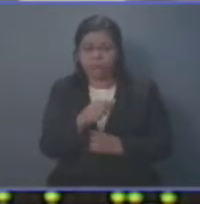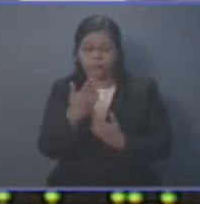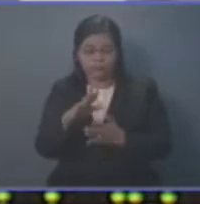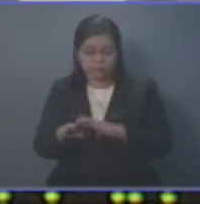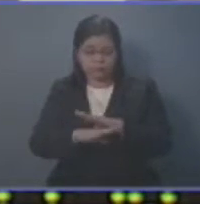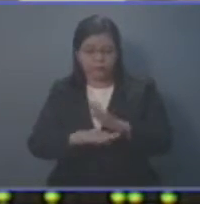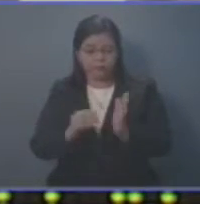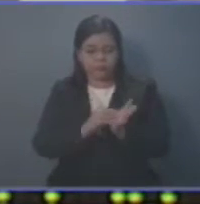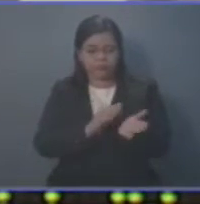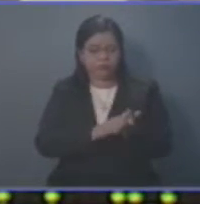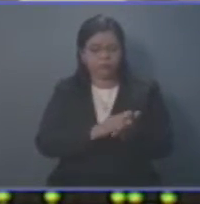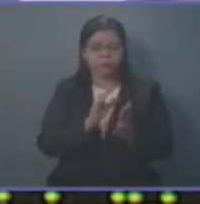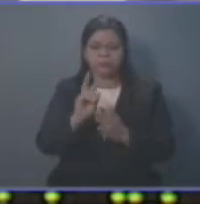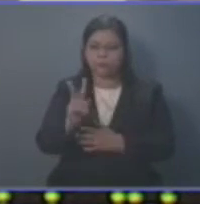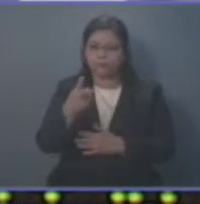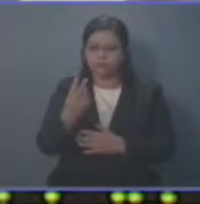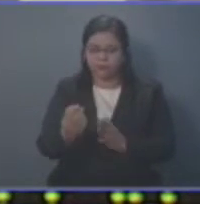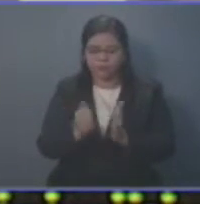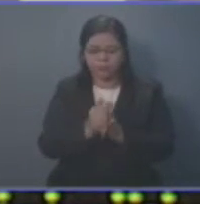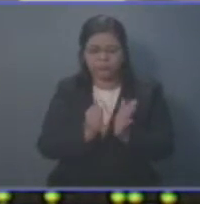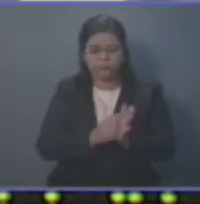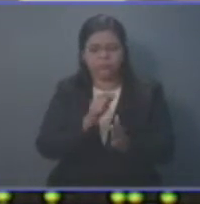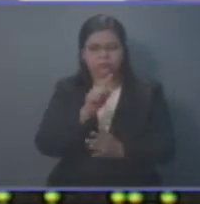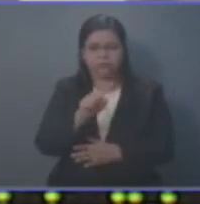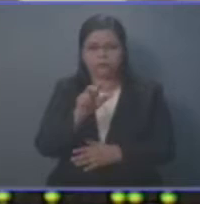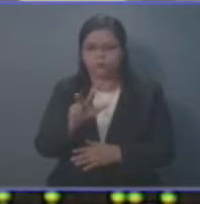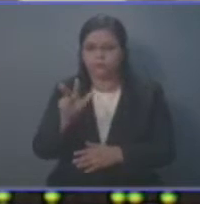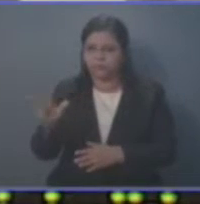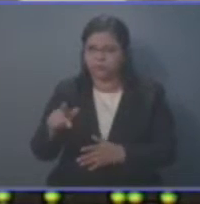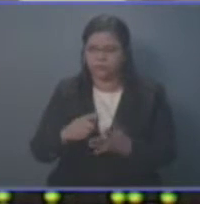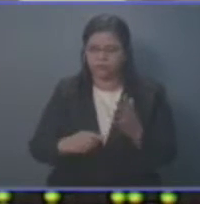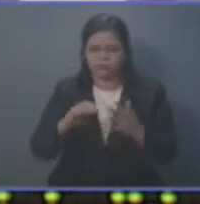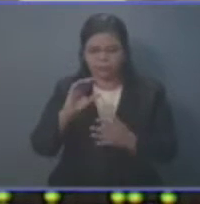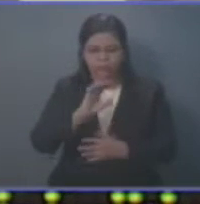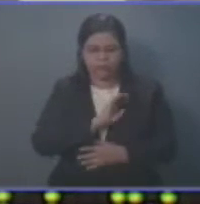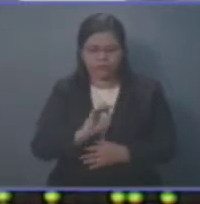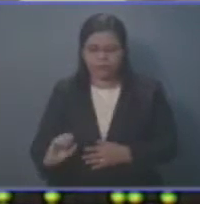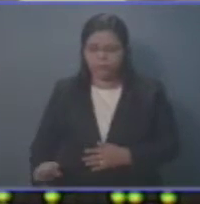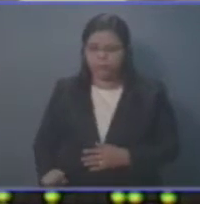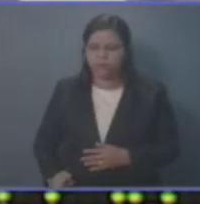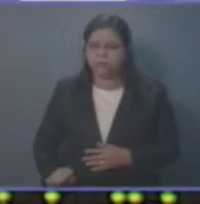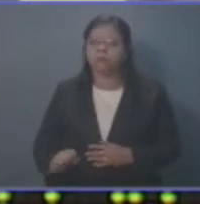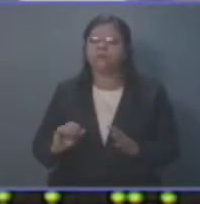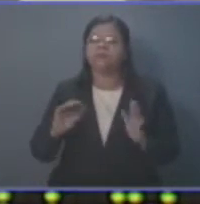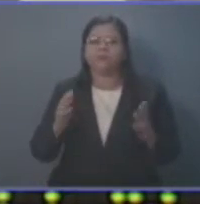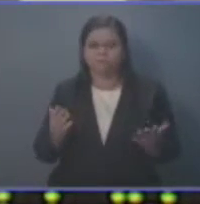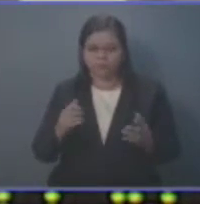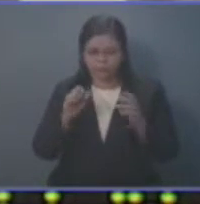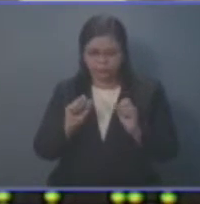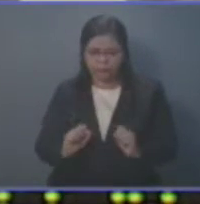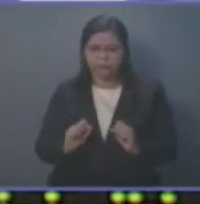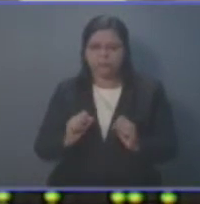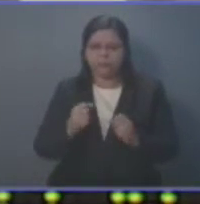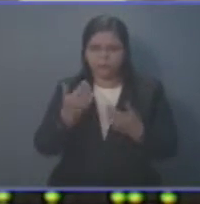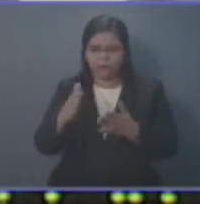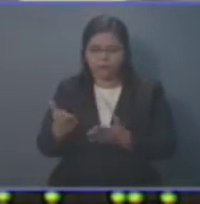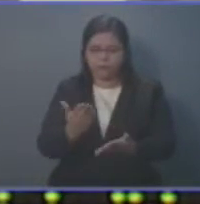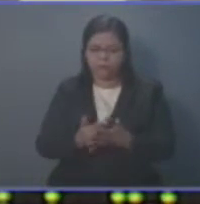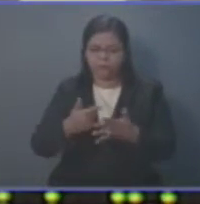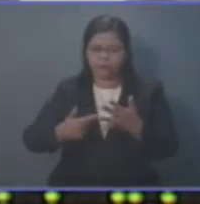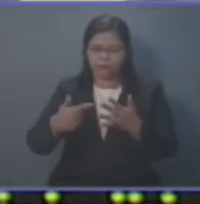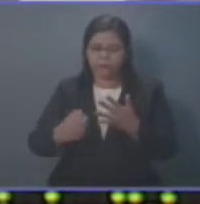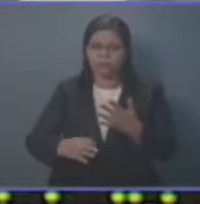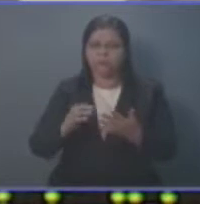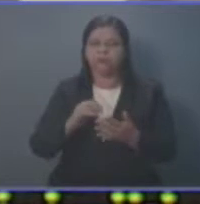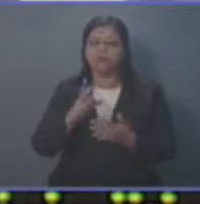base a lo establecido en el Ordinal segundo del artículo 133 de la Constitución de la República, a efecto de otorgar la iniciativa de ley, proyecto